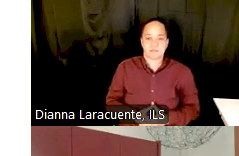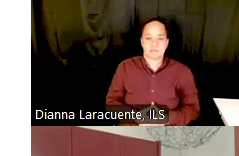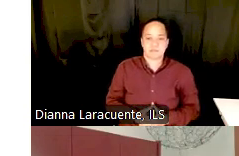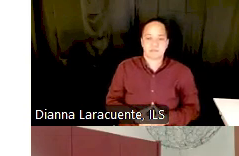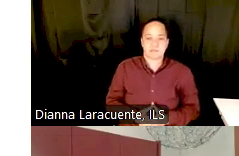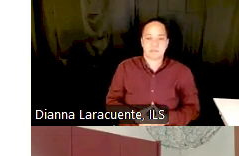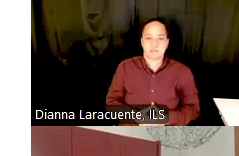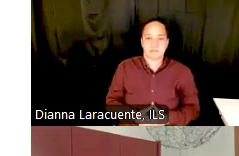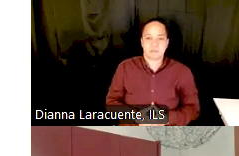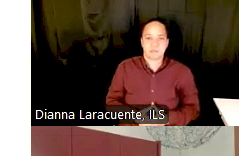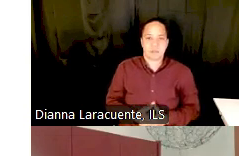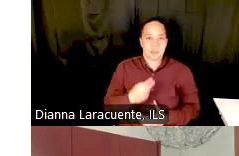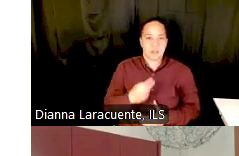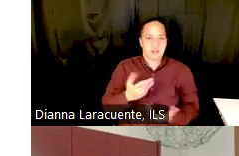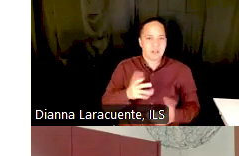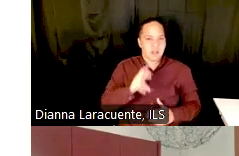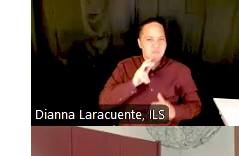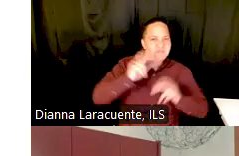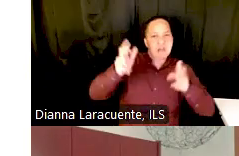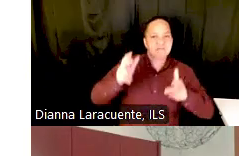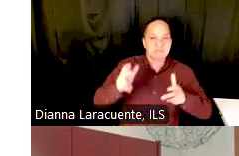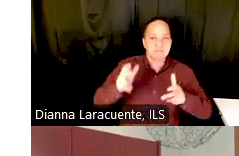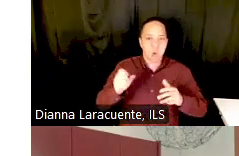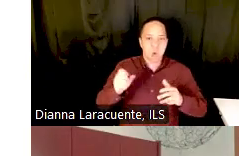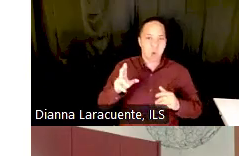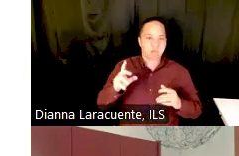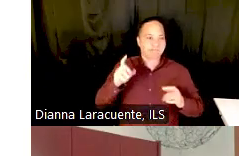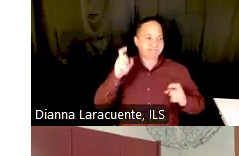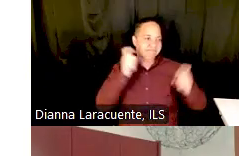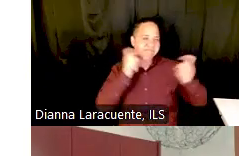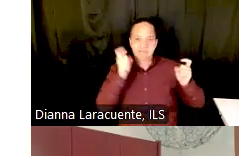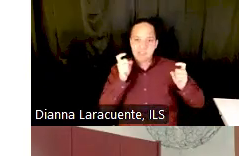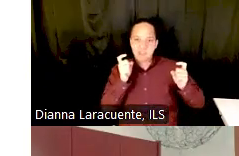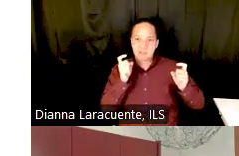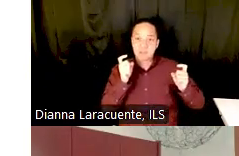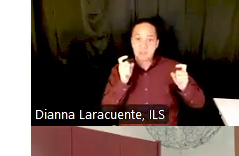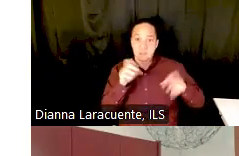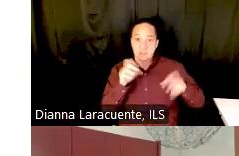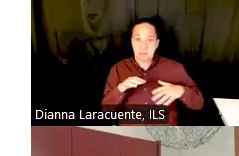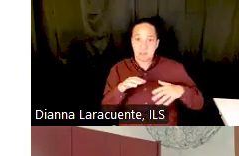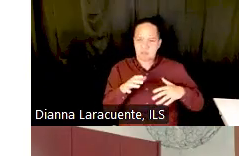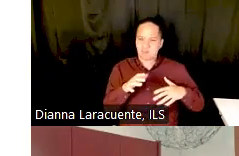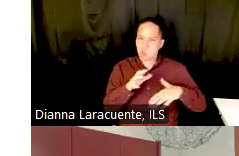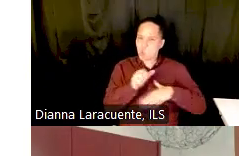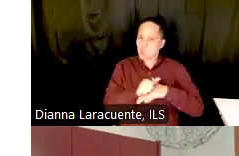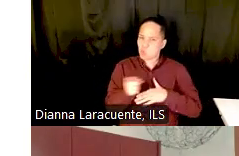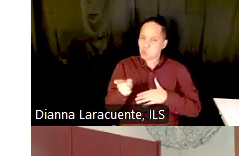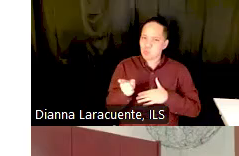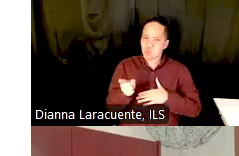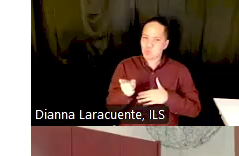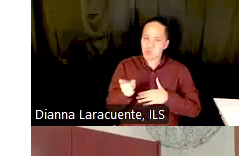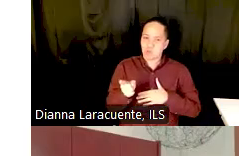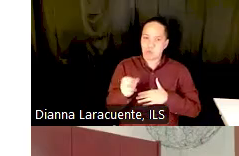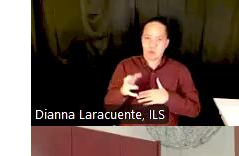Me subió la voz, hizo algún ademán o gesto que no es habitual en él, o más